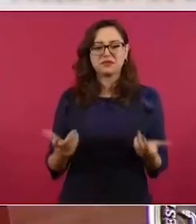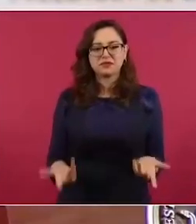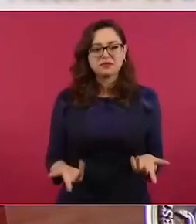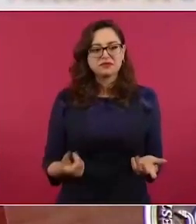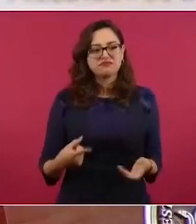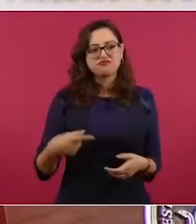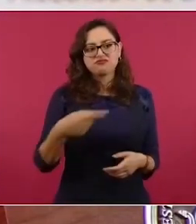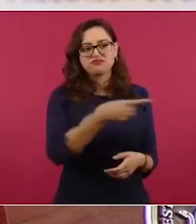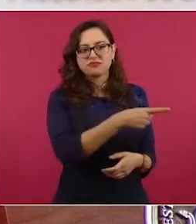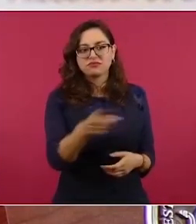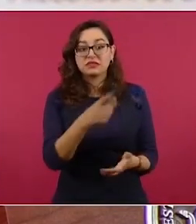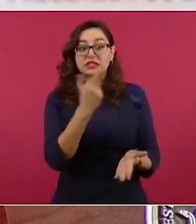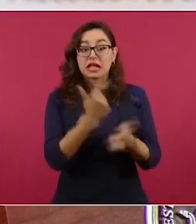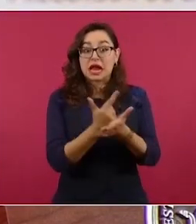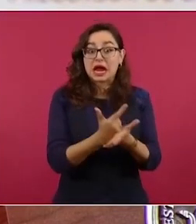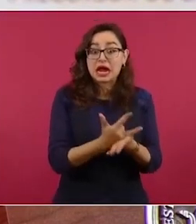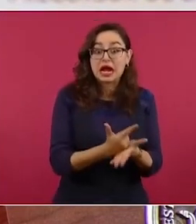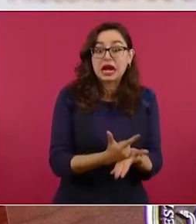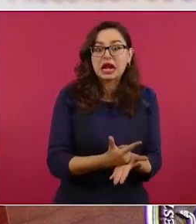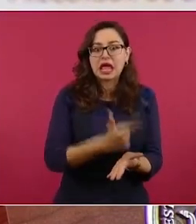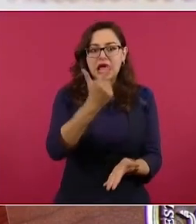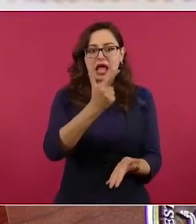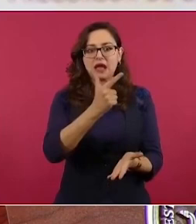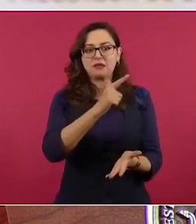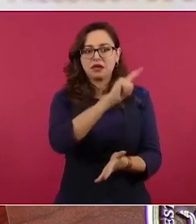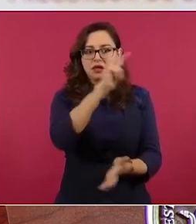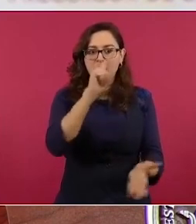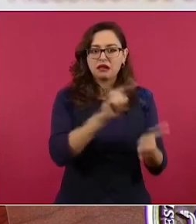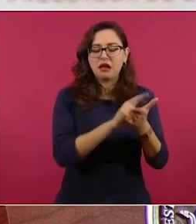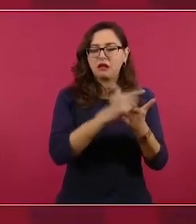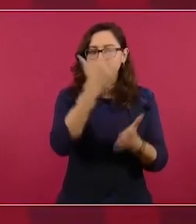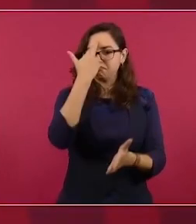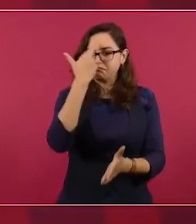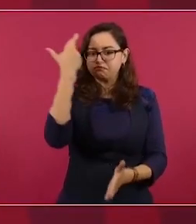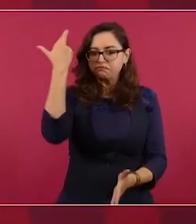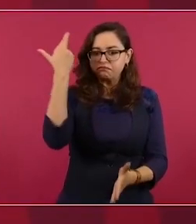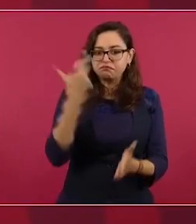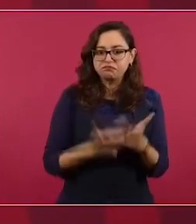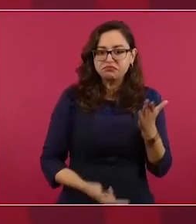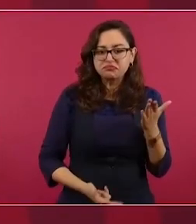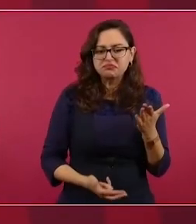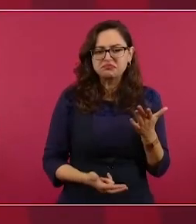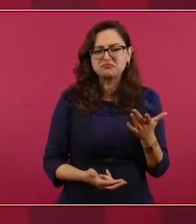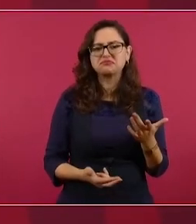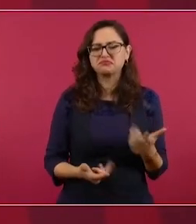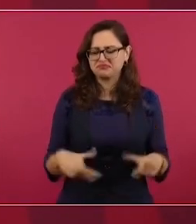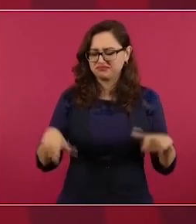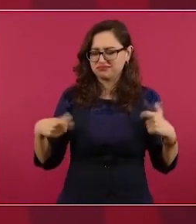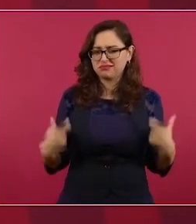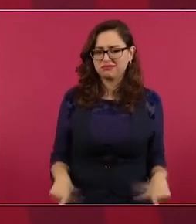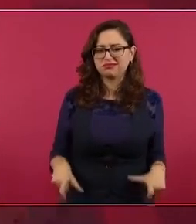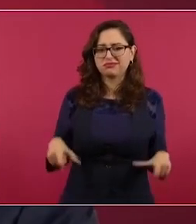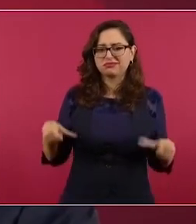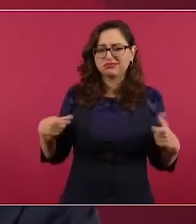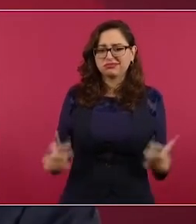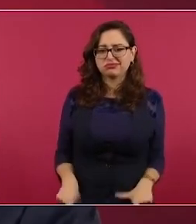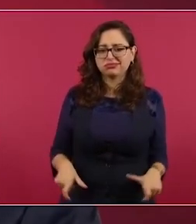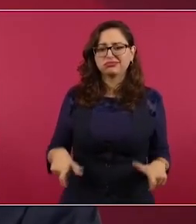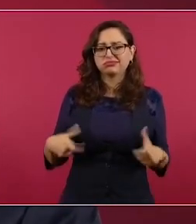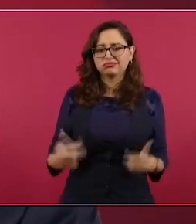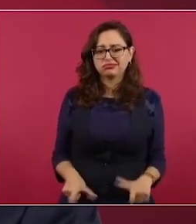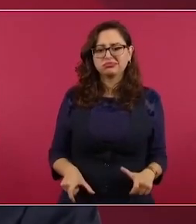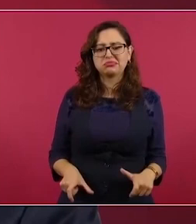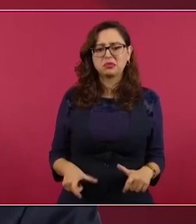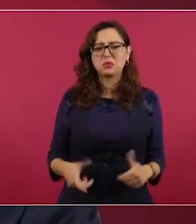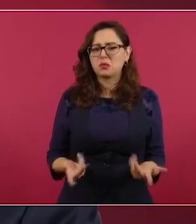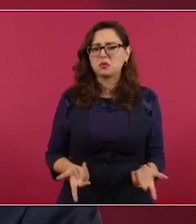poder para el ejercicio del uso de la fuerza. ¿Es plata o plomo?